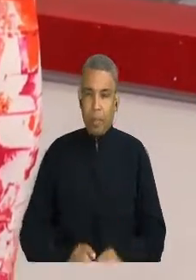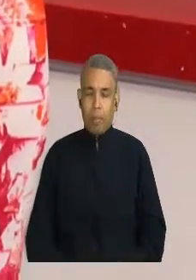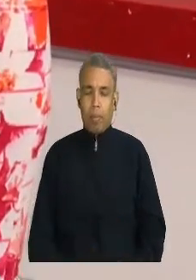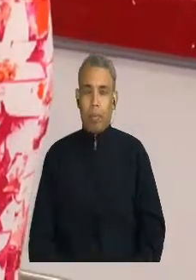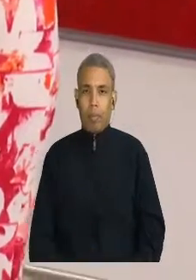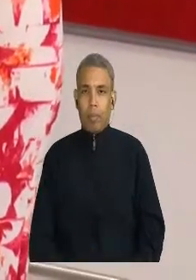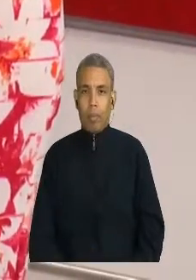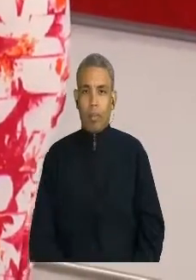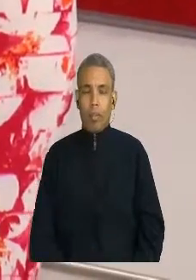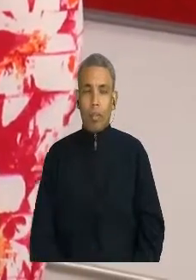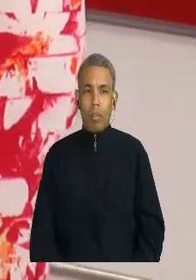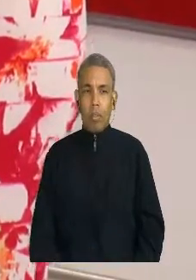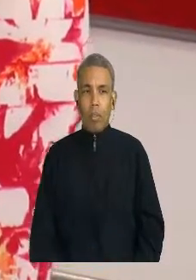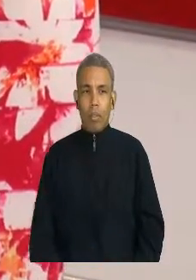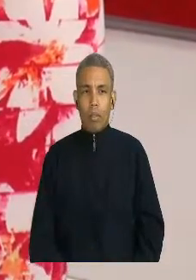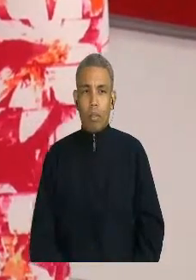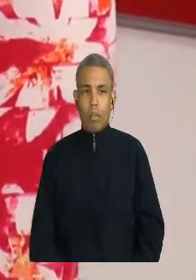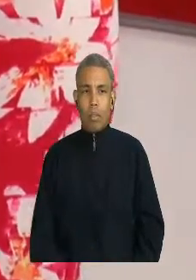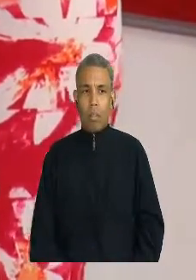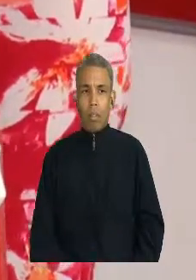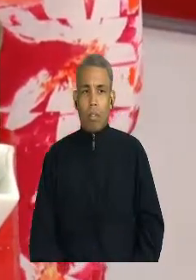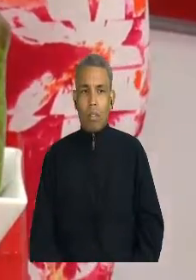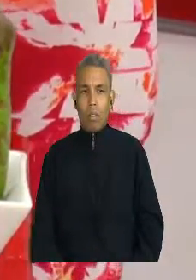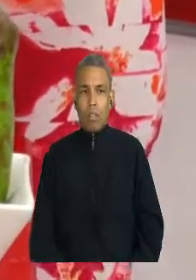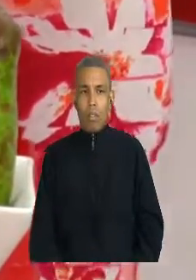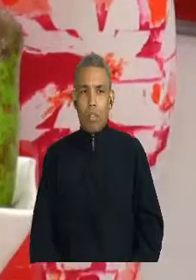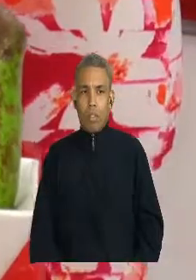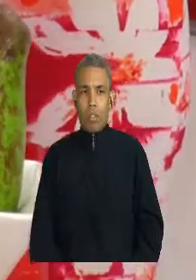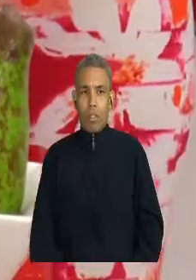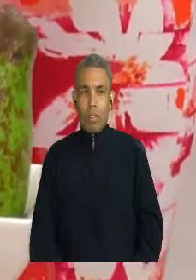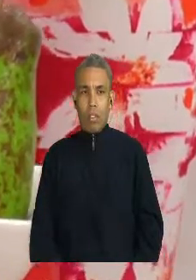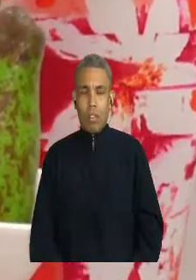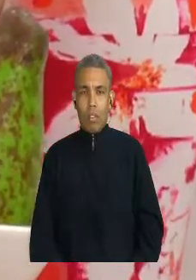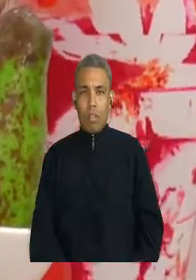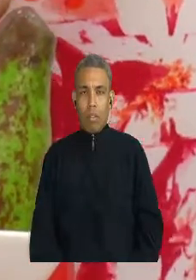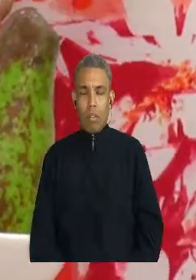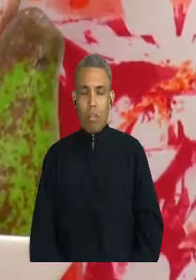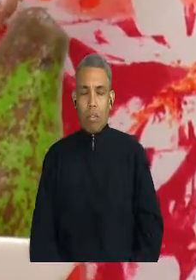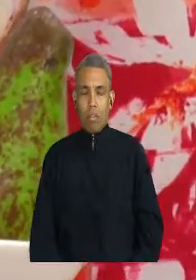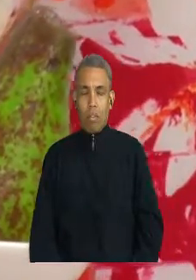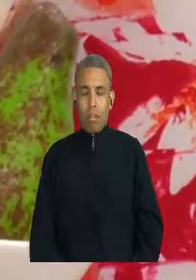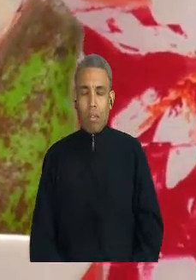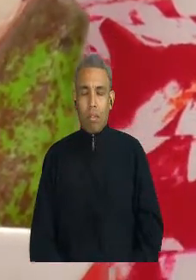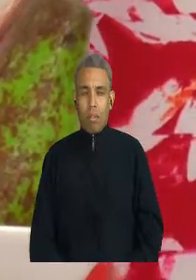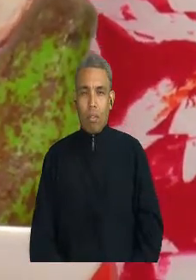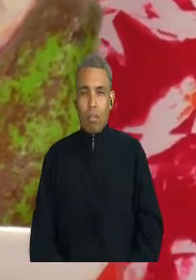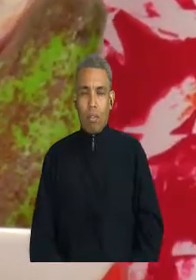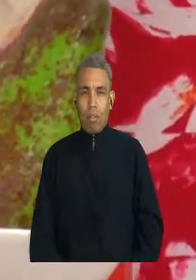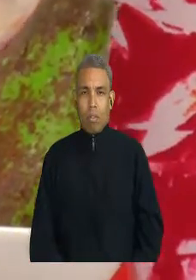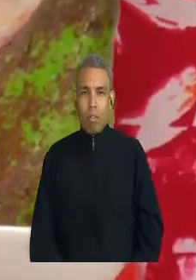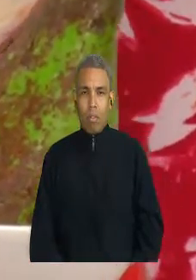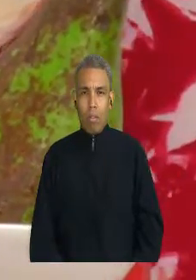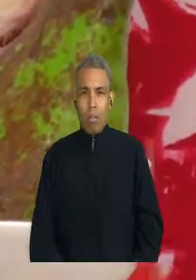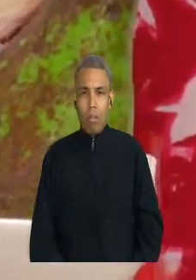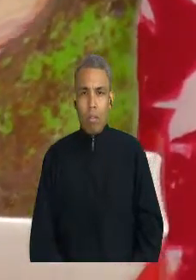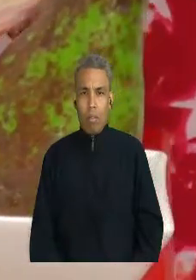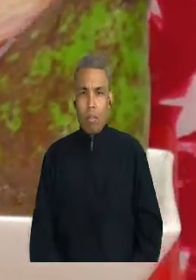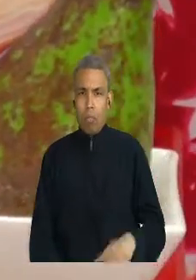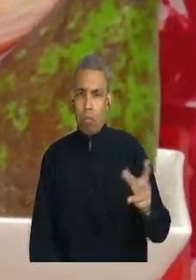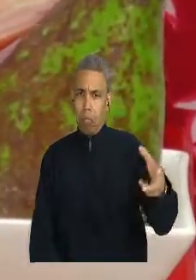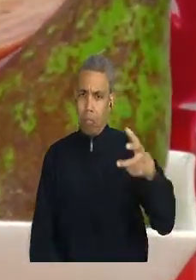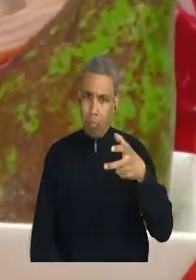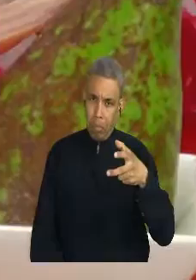costa caribe, sí, encontramos esta clase de cócteles o ceviches. Encontramos el rojo, que es el tradicional, y